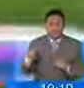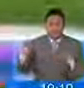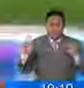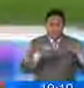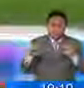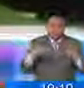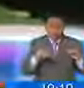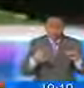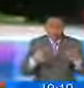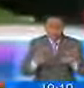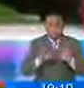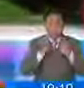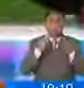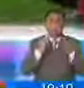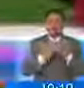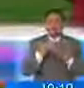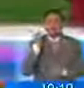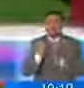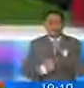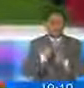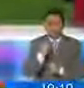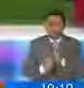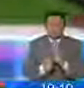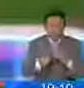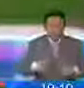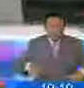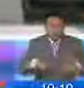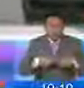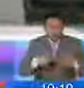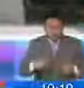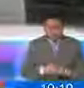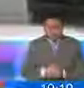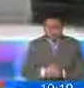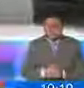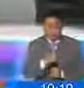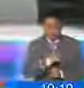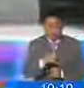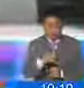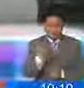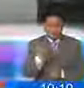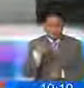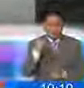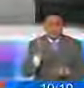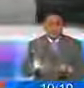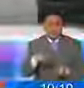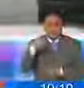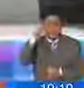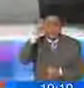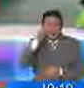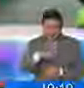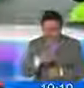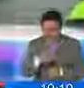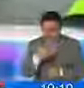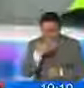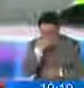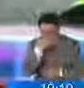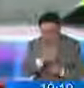sucedido, familiares consternados llegaron al sitio. Comprensiblemente, no podían creer lo ocurrido. Tiene una